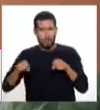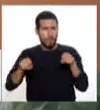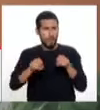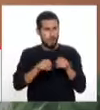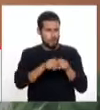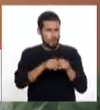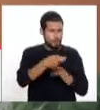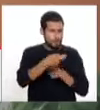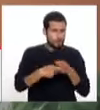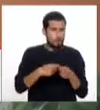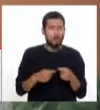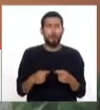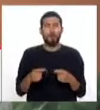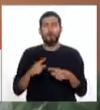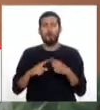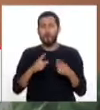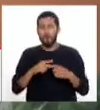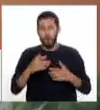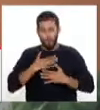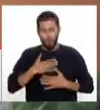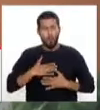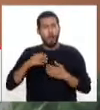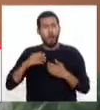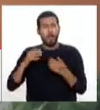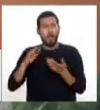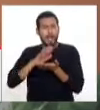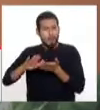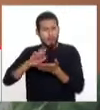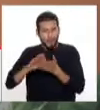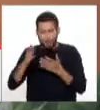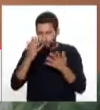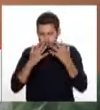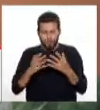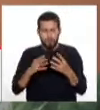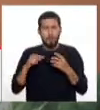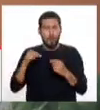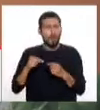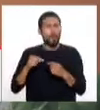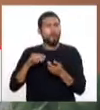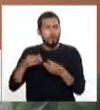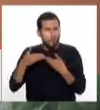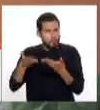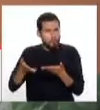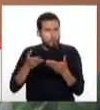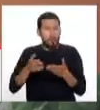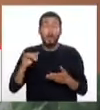calzados, útiles de aseo y diversos productos y diversos